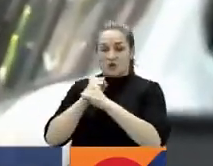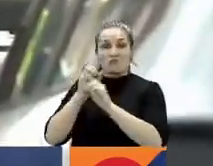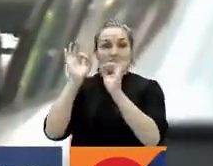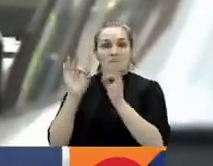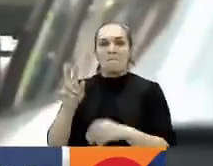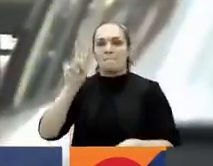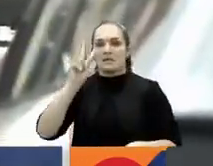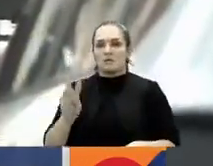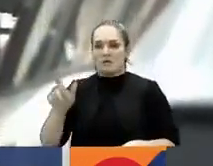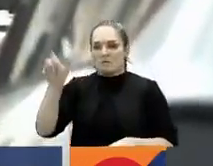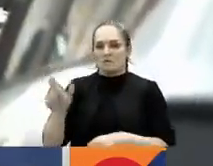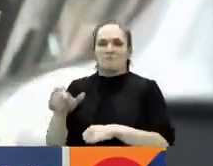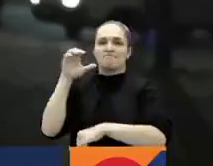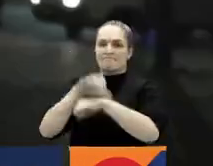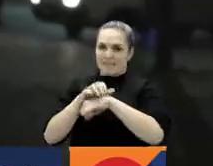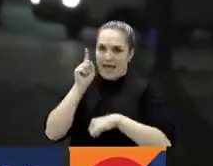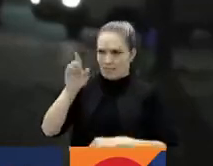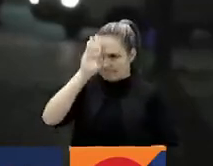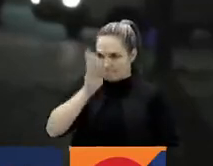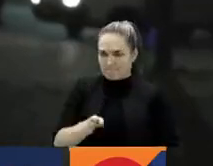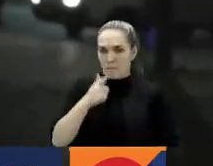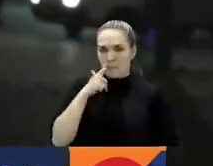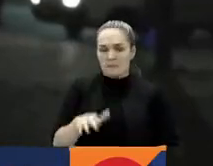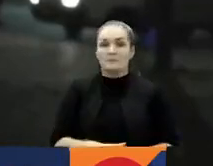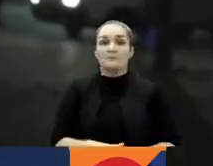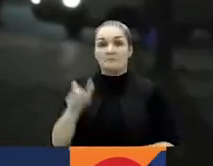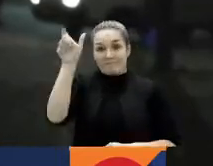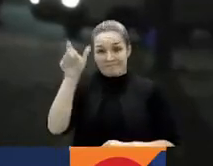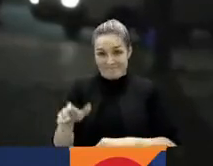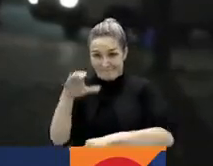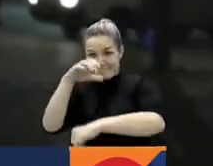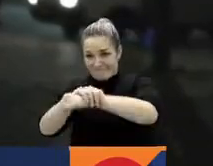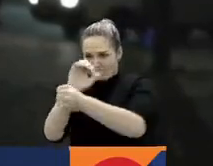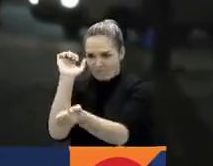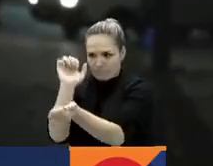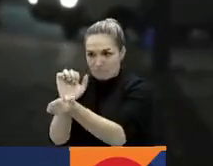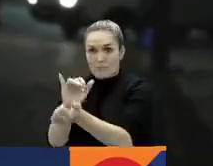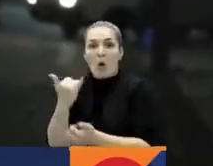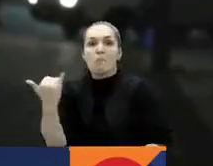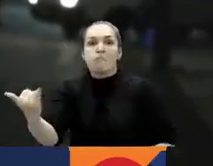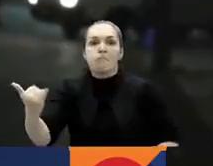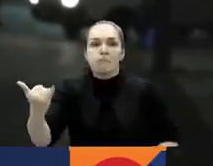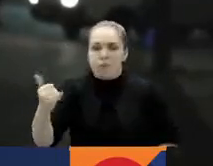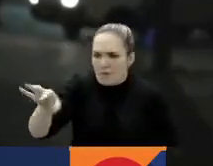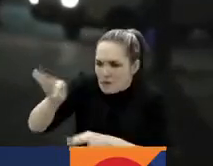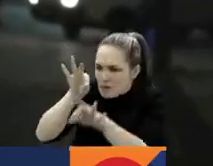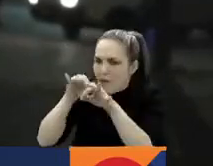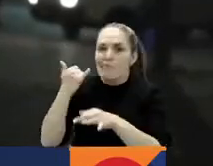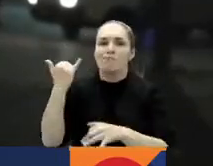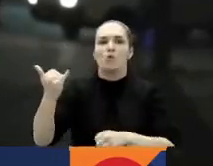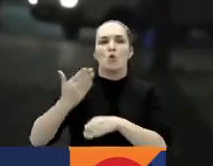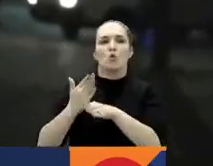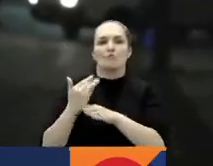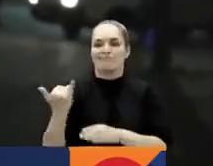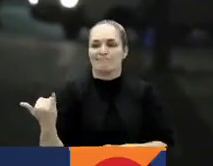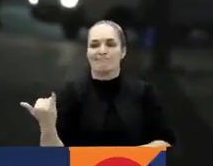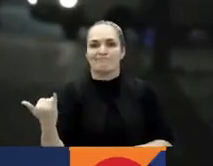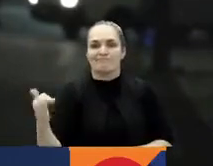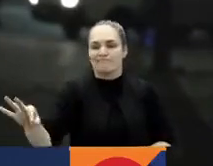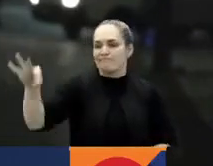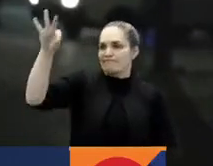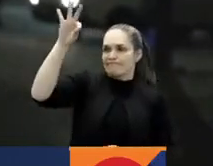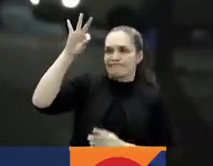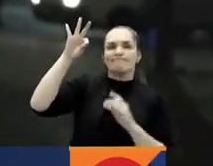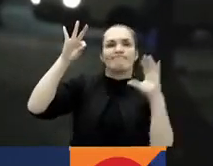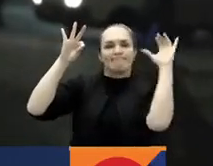nacionalidad venezolana señalado del ataque. Logra la captura del agresor, sorprendiéndolo con los elementos materiales probatorios que dan a conocer